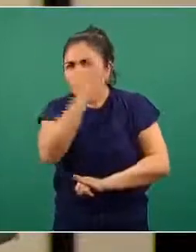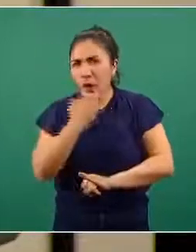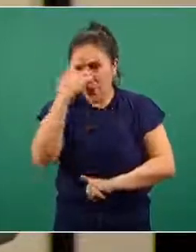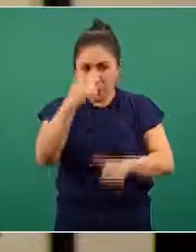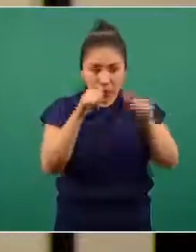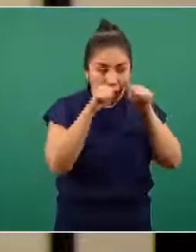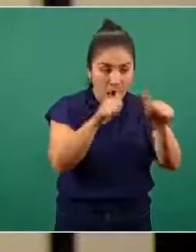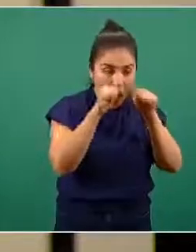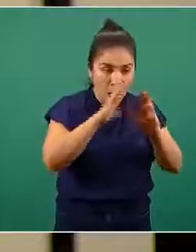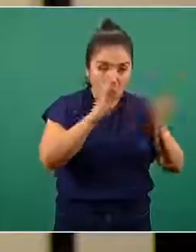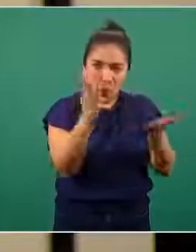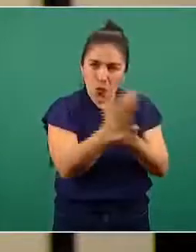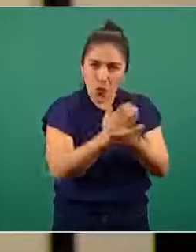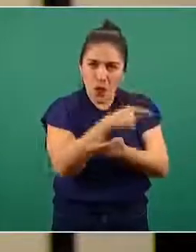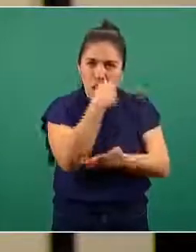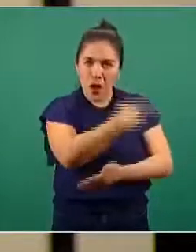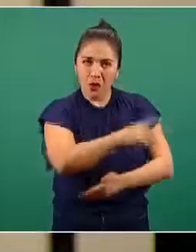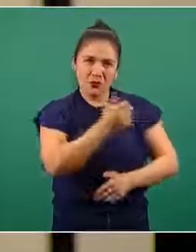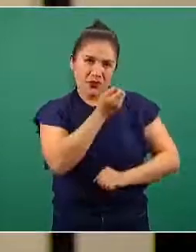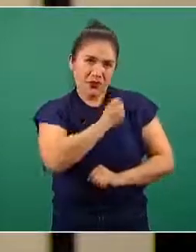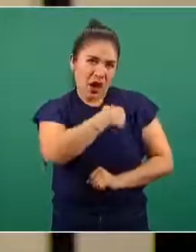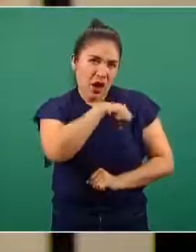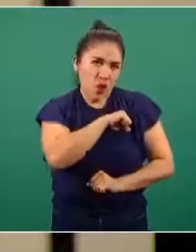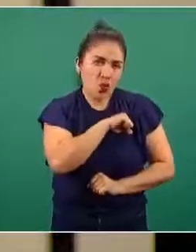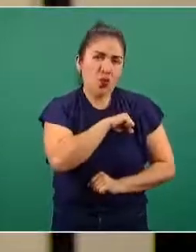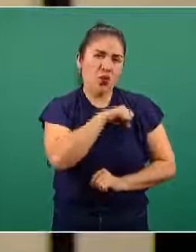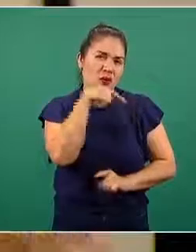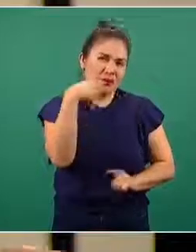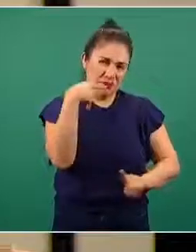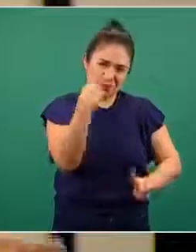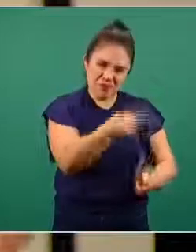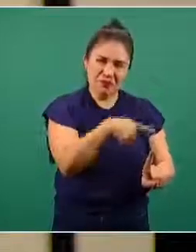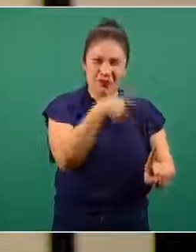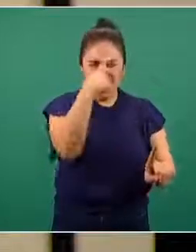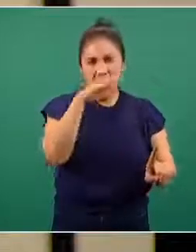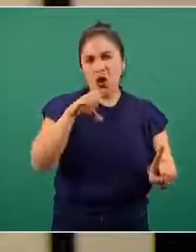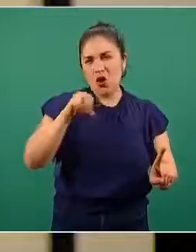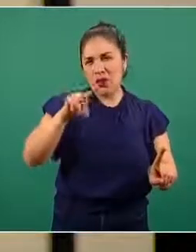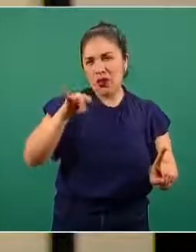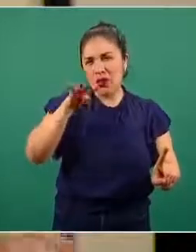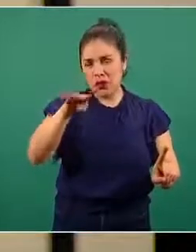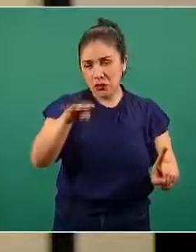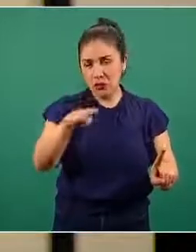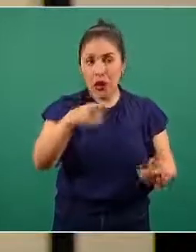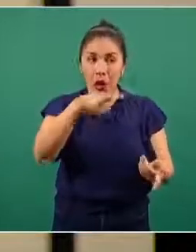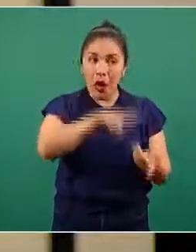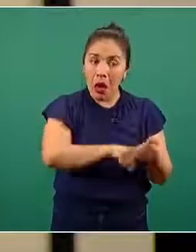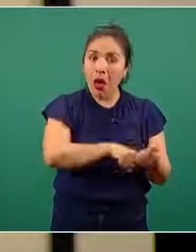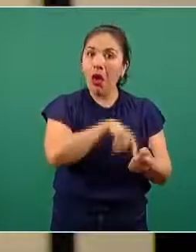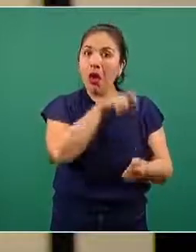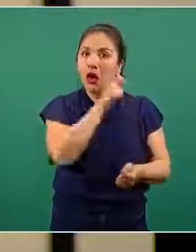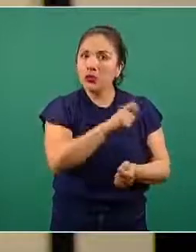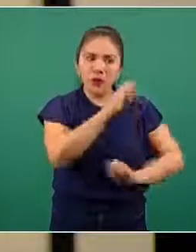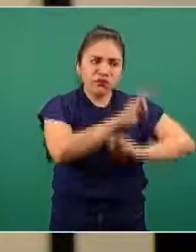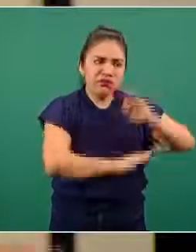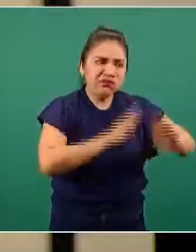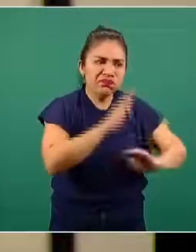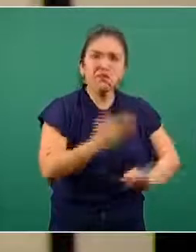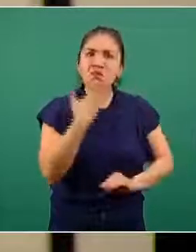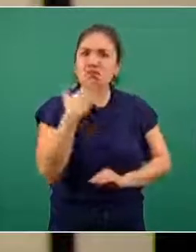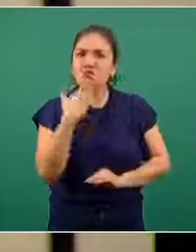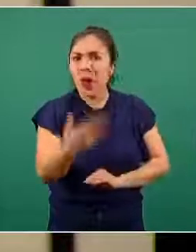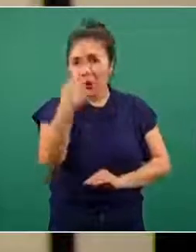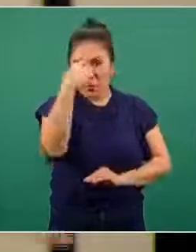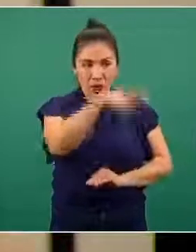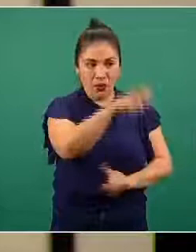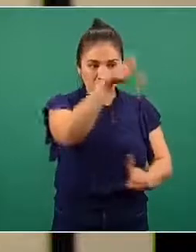salud o atender el COVID-19 y que estos hayan dado un buen resultado para que